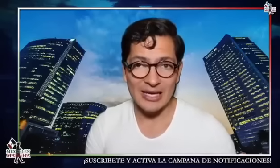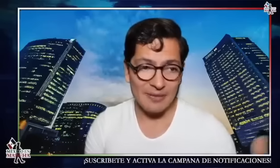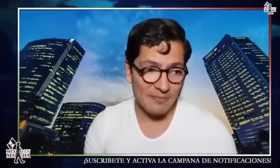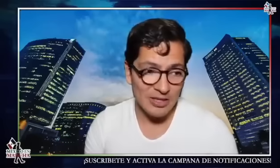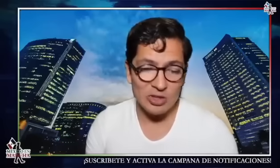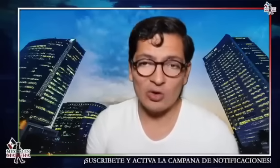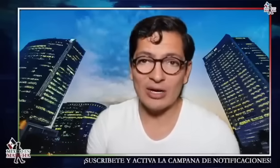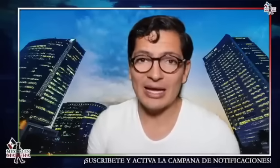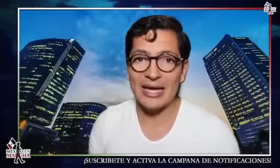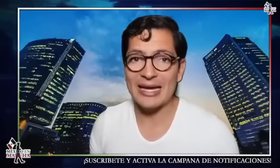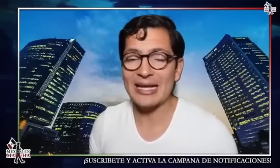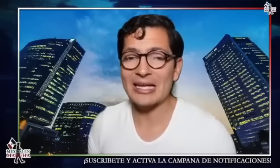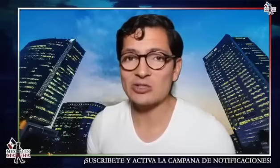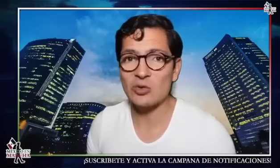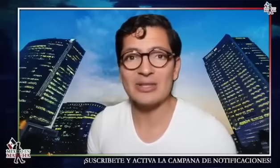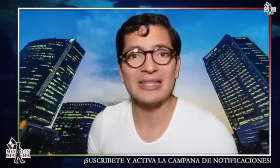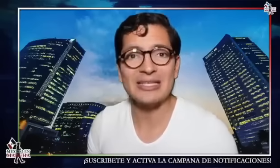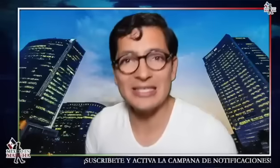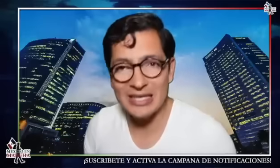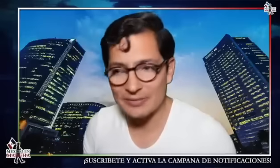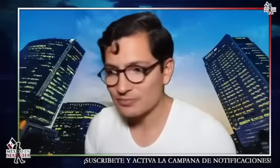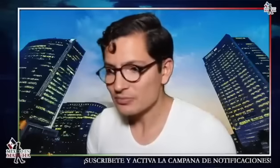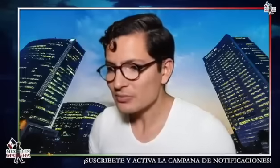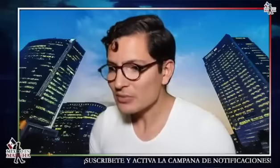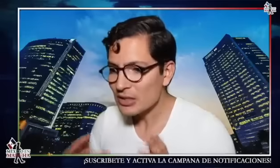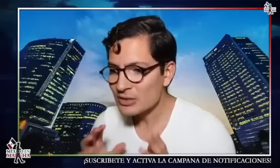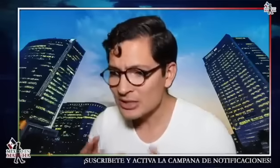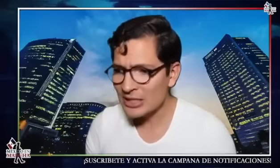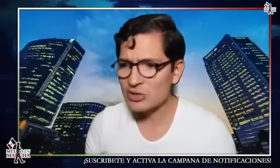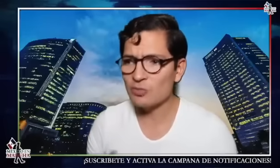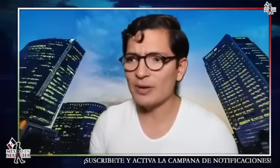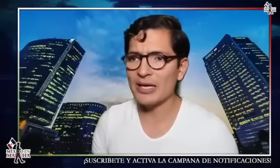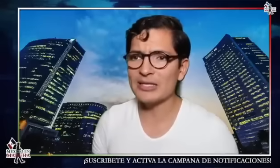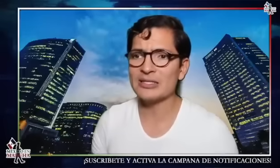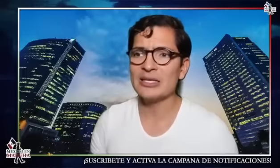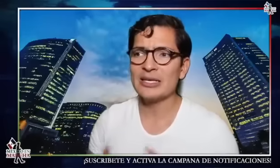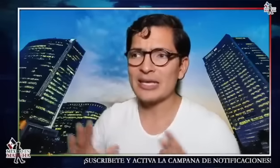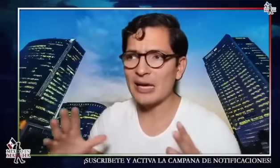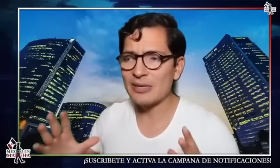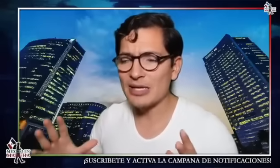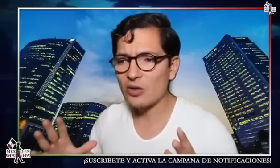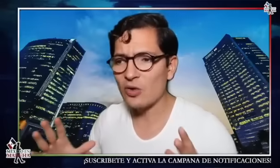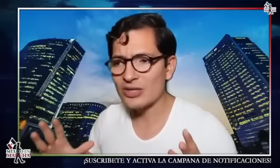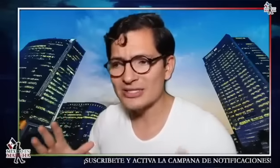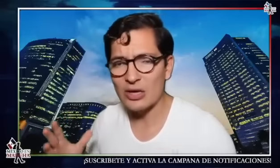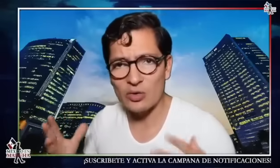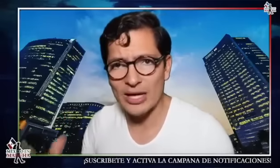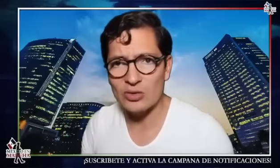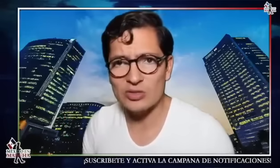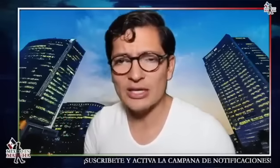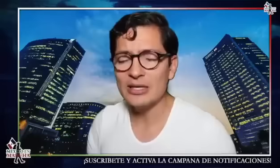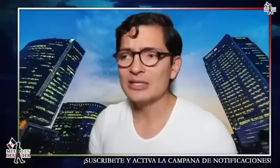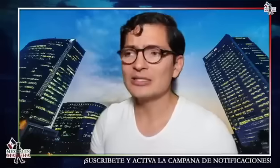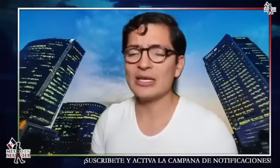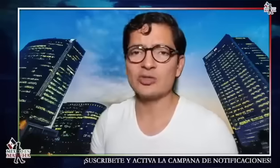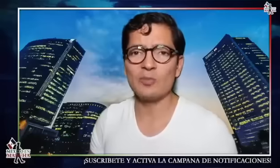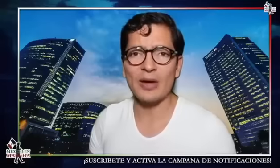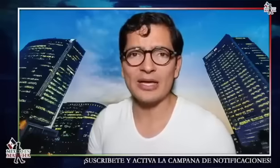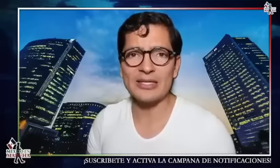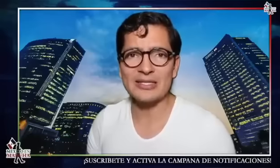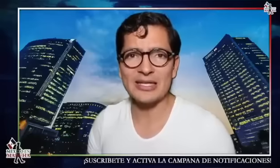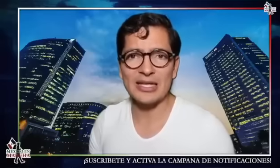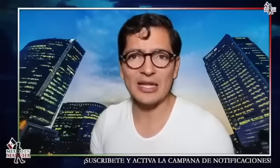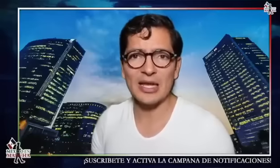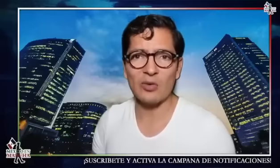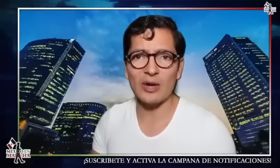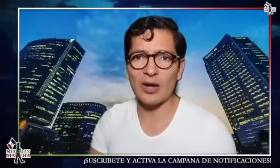se menciona el caso de China china es un país que ha venido desarrollándose china es